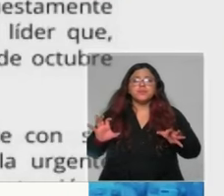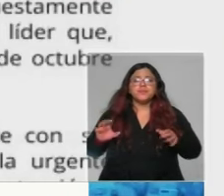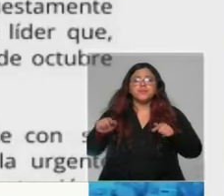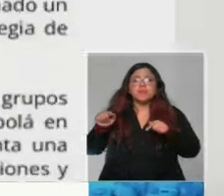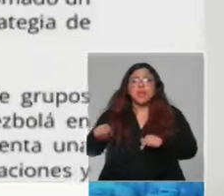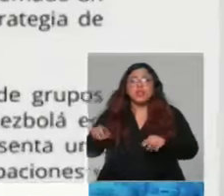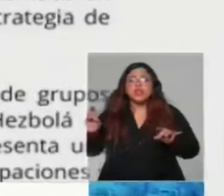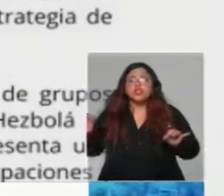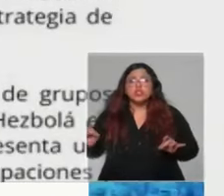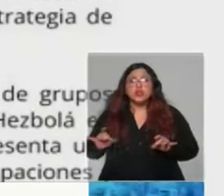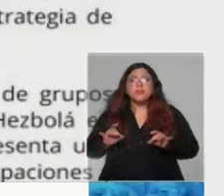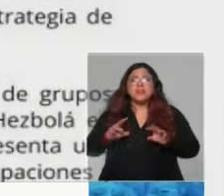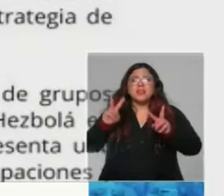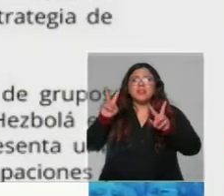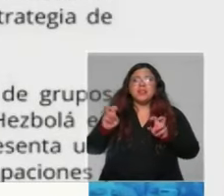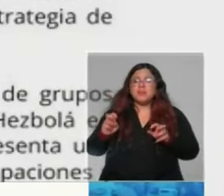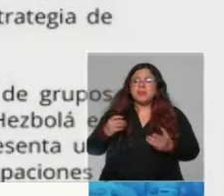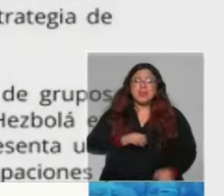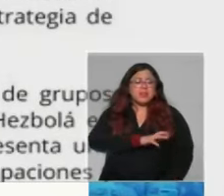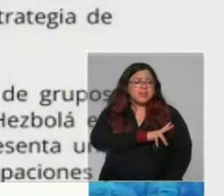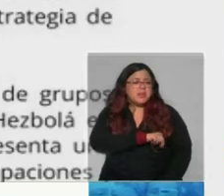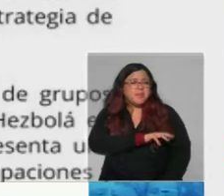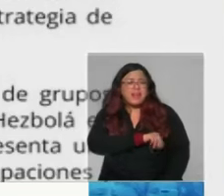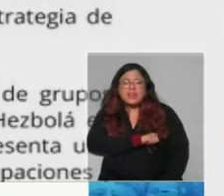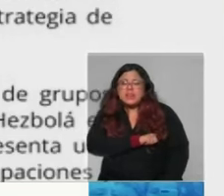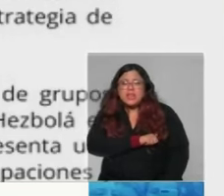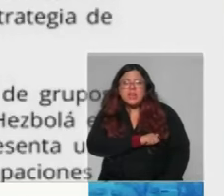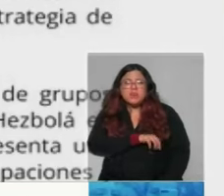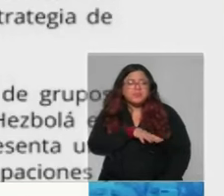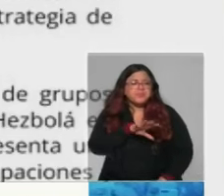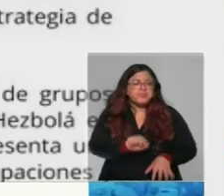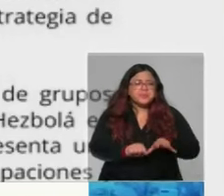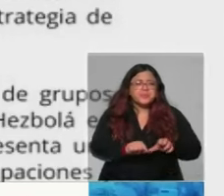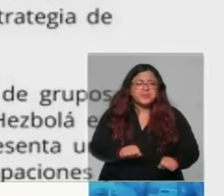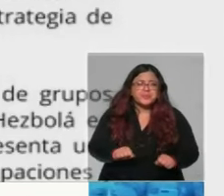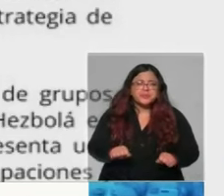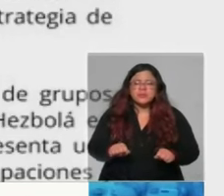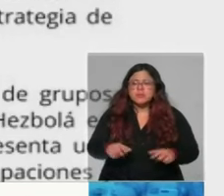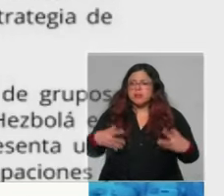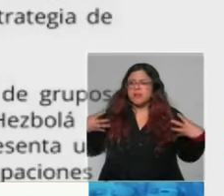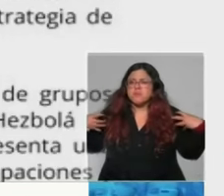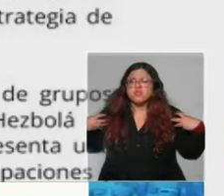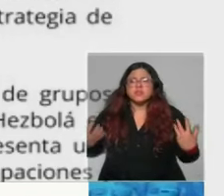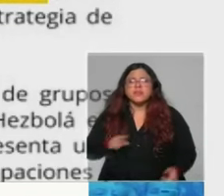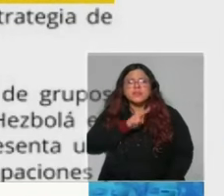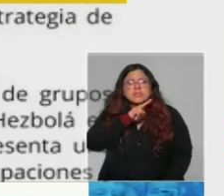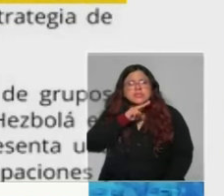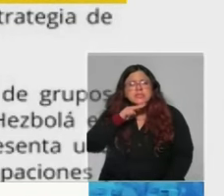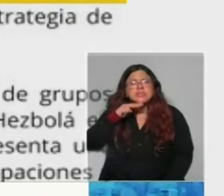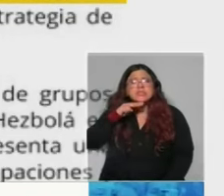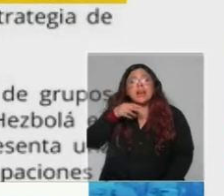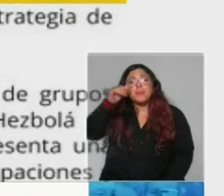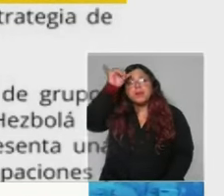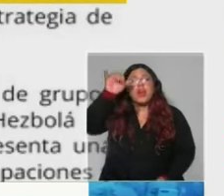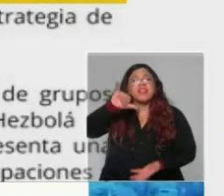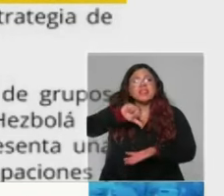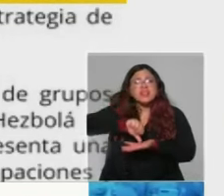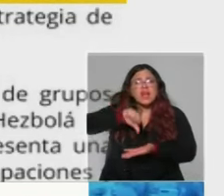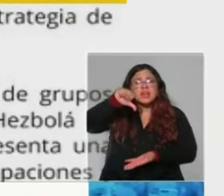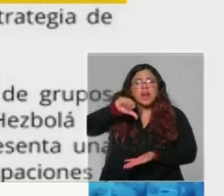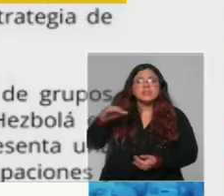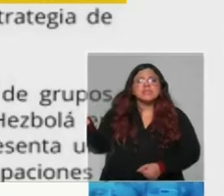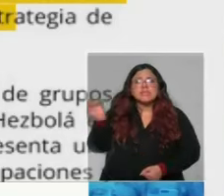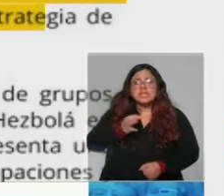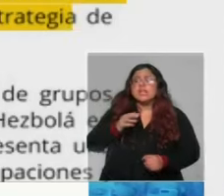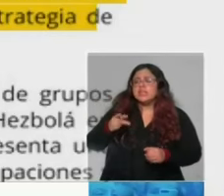dejar la causa palestina capturada por el fundamentalismo islámico en manos de Irán y de sus proxies. Dicen que reconocen el legítimo derecho